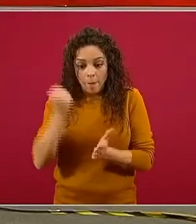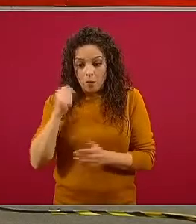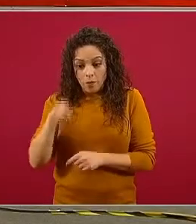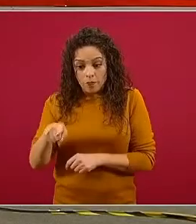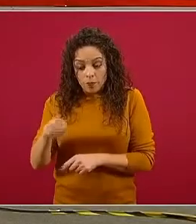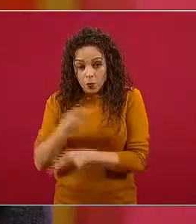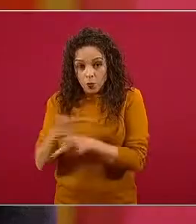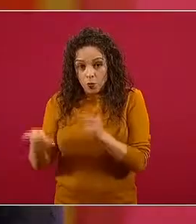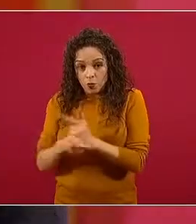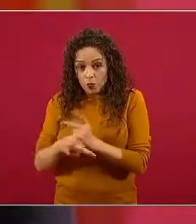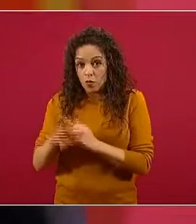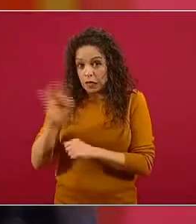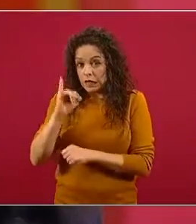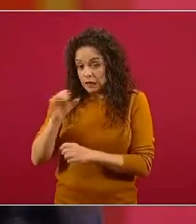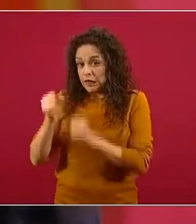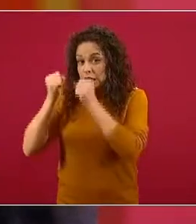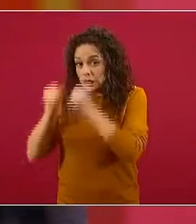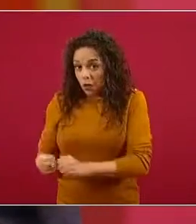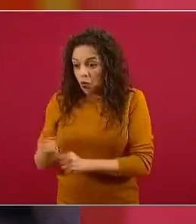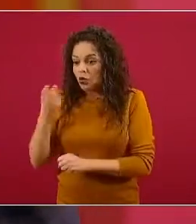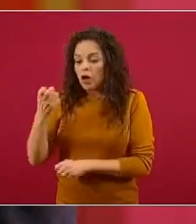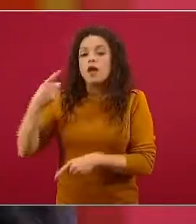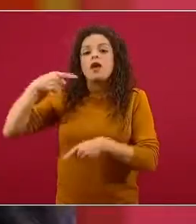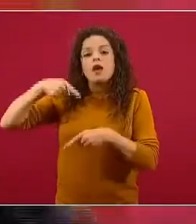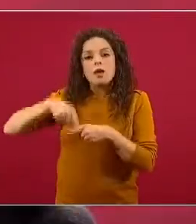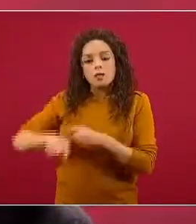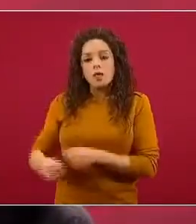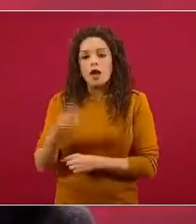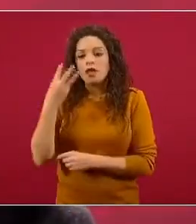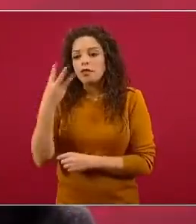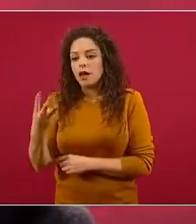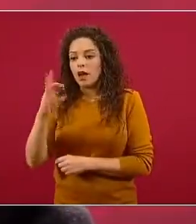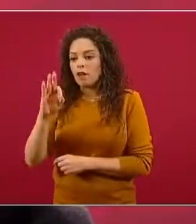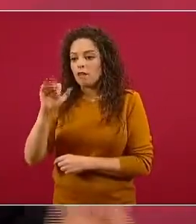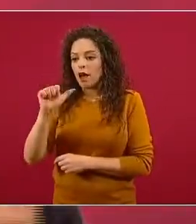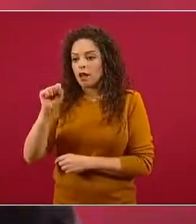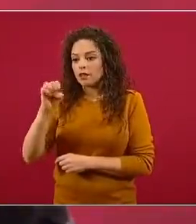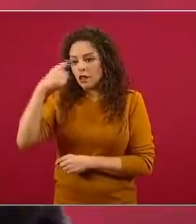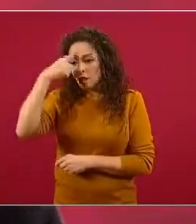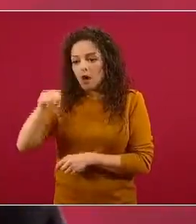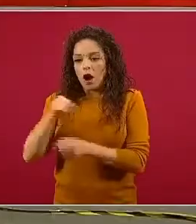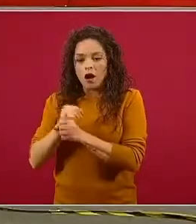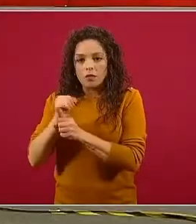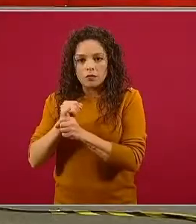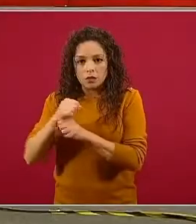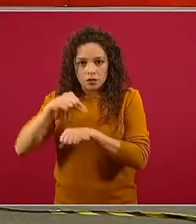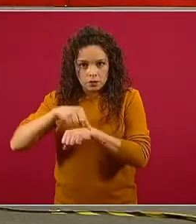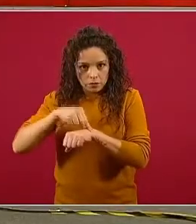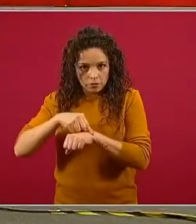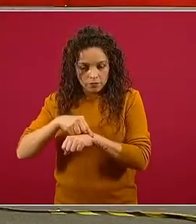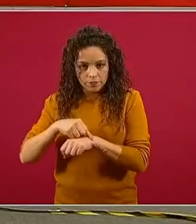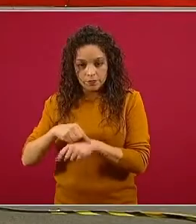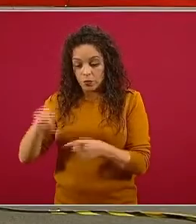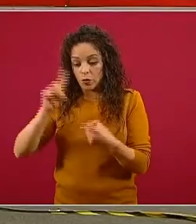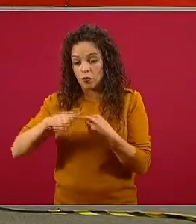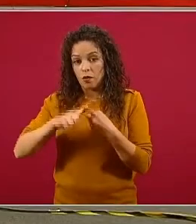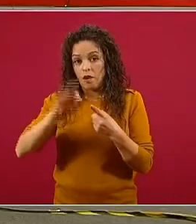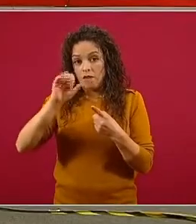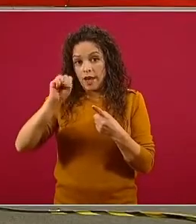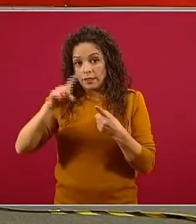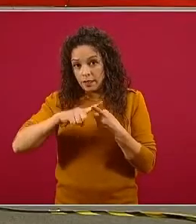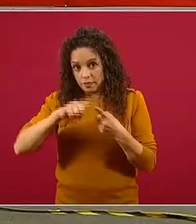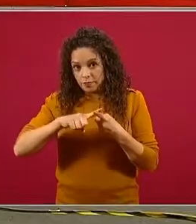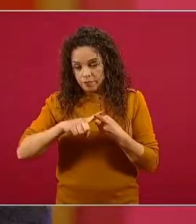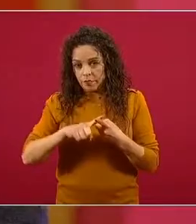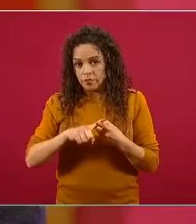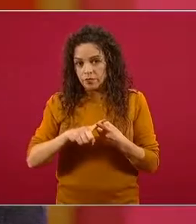es seguro, se empiezan las tres fases de la investigación clínica. La fase 1, con unas pocas decenas